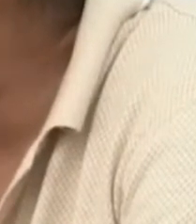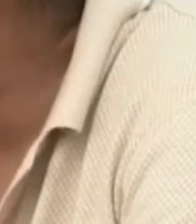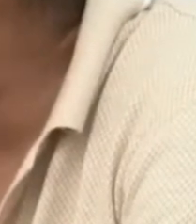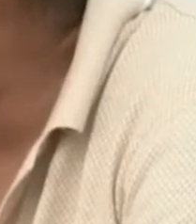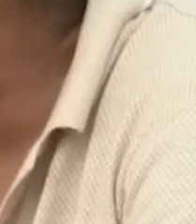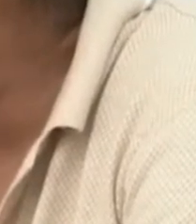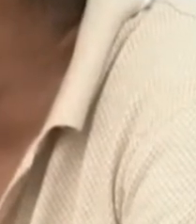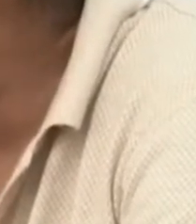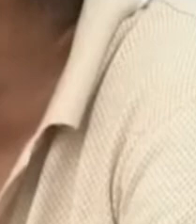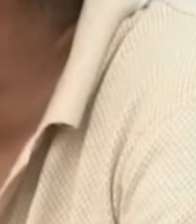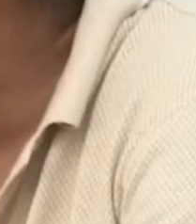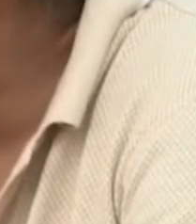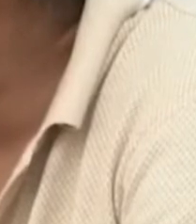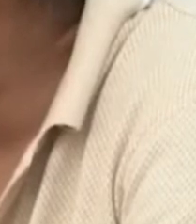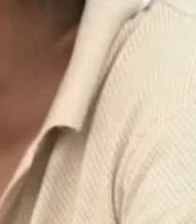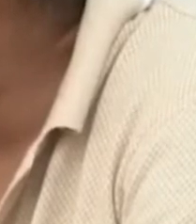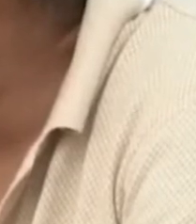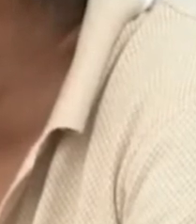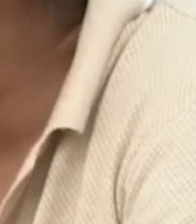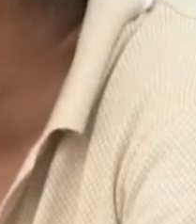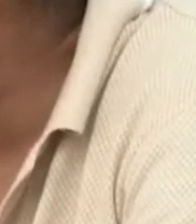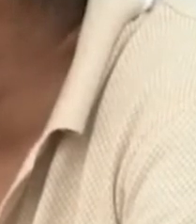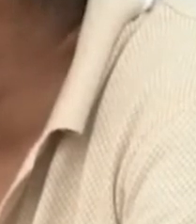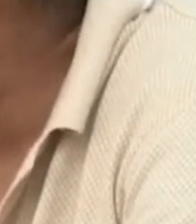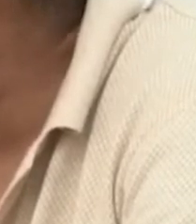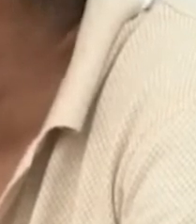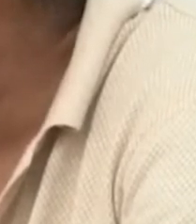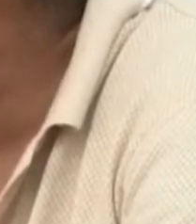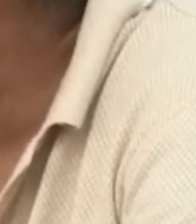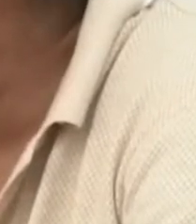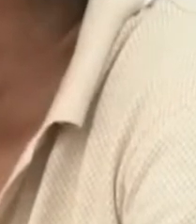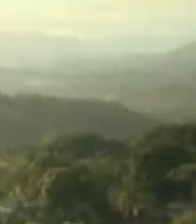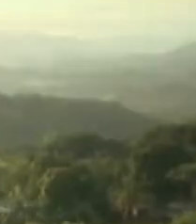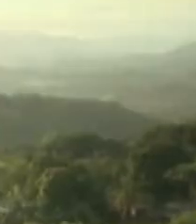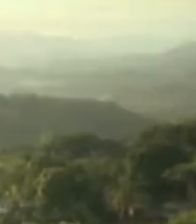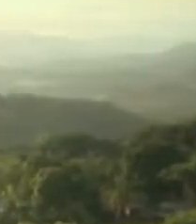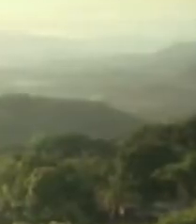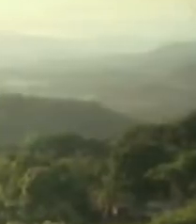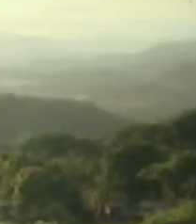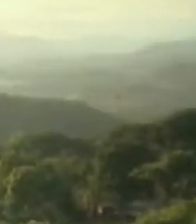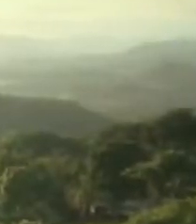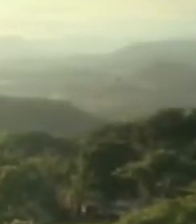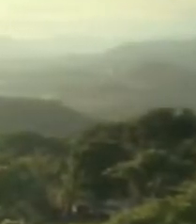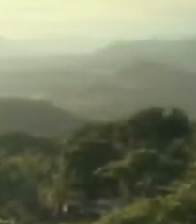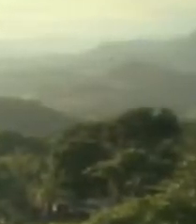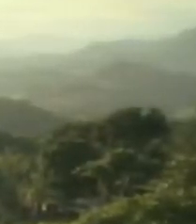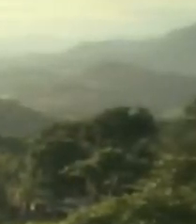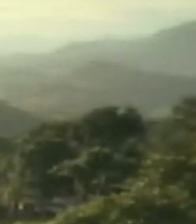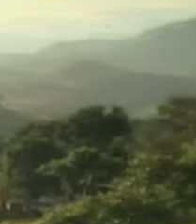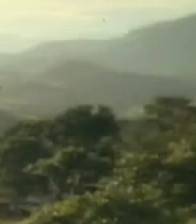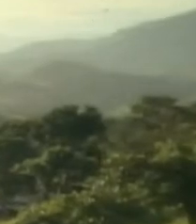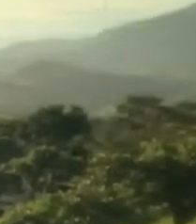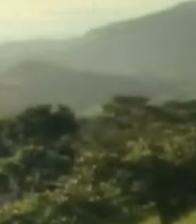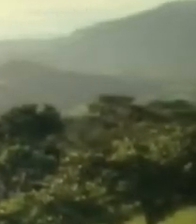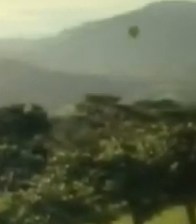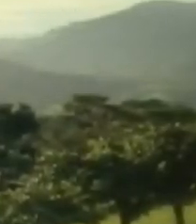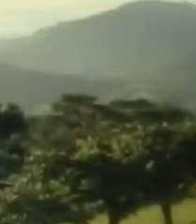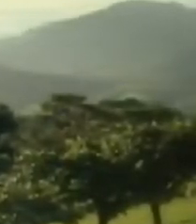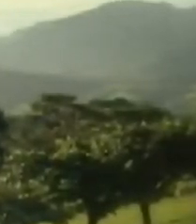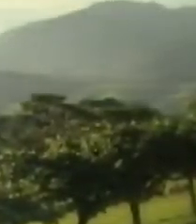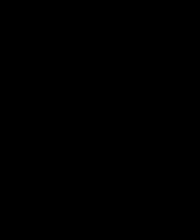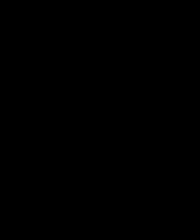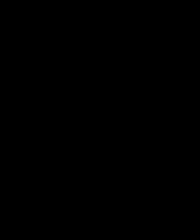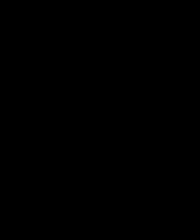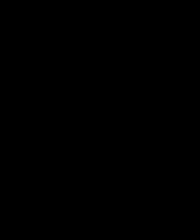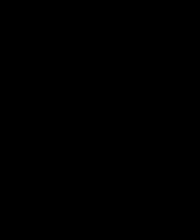para que la gente me respetara y me aceptara tal como soy. Los martes a las 9 de la noche. Aquí en